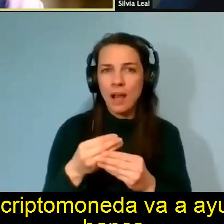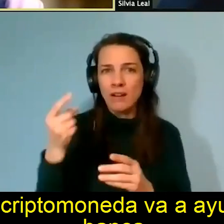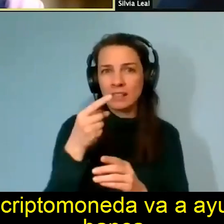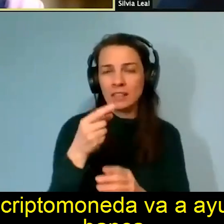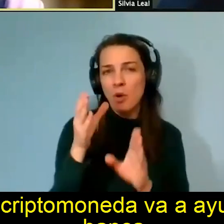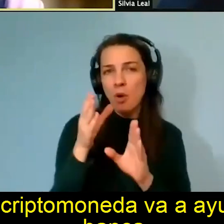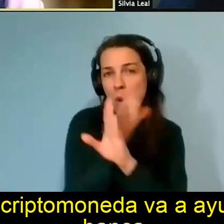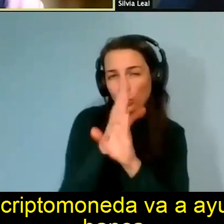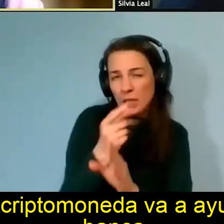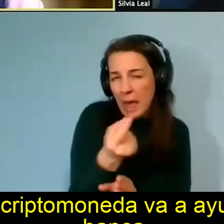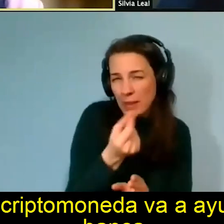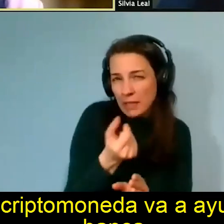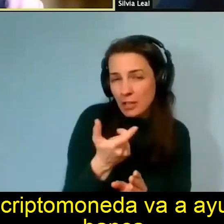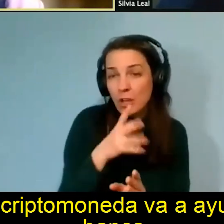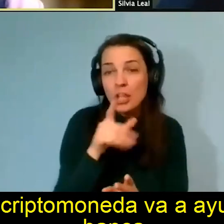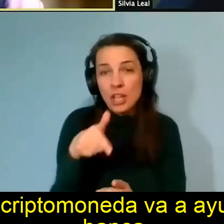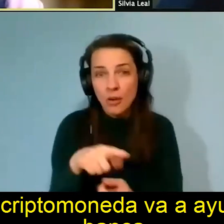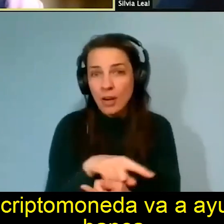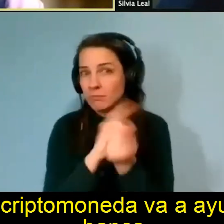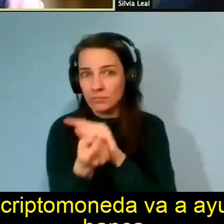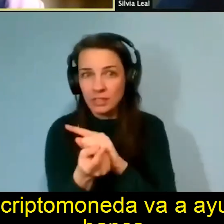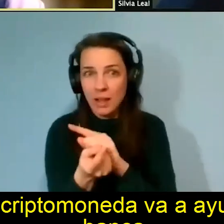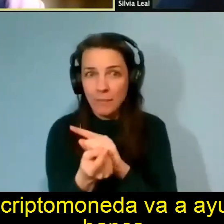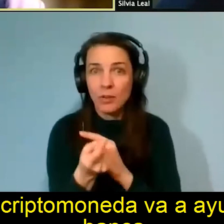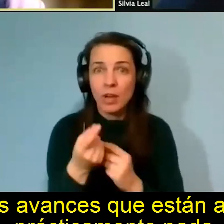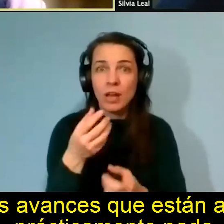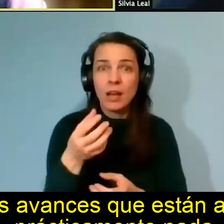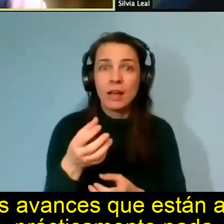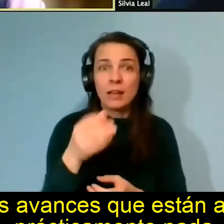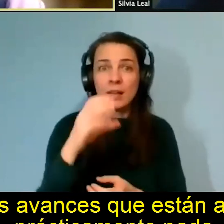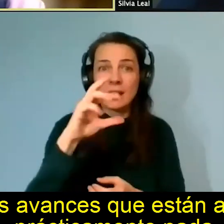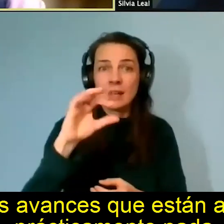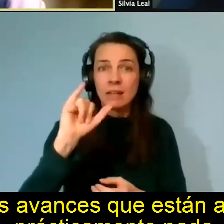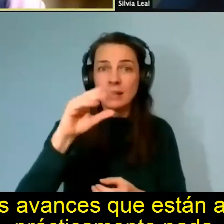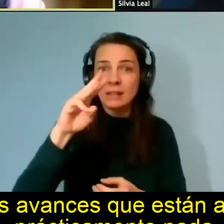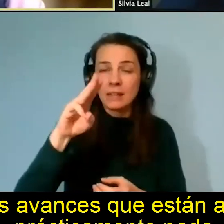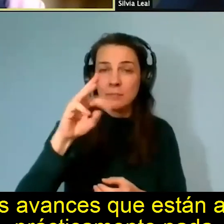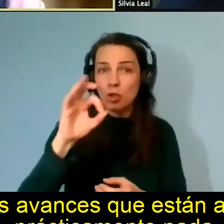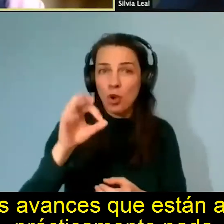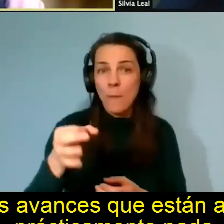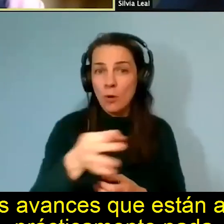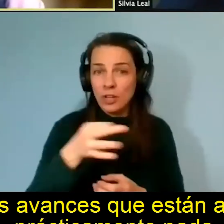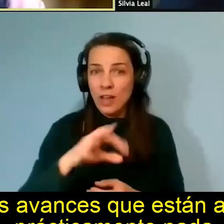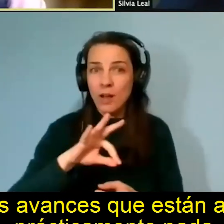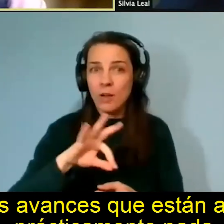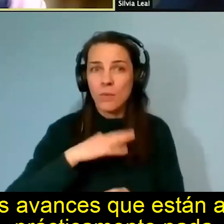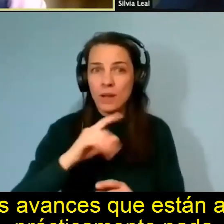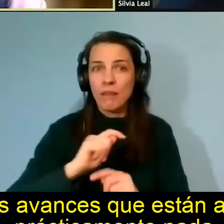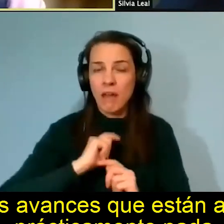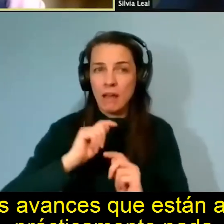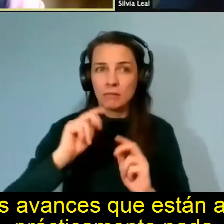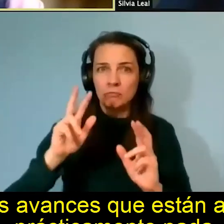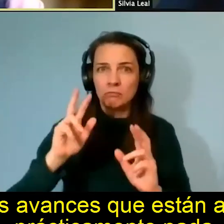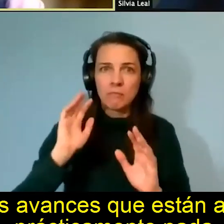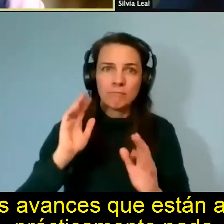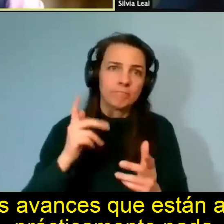a ayudar a democratizar la banca, ¿no? Puede ser uno de los avances que están aquí ya, que